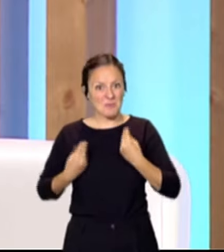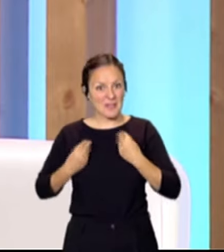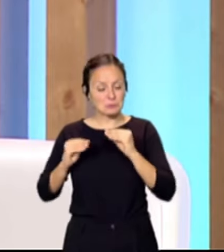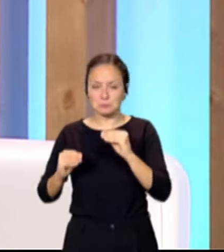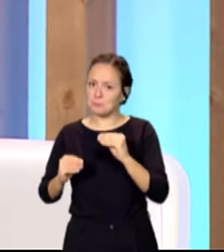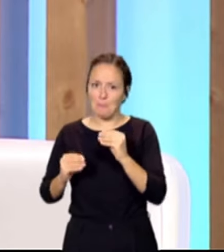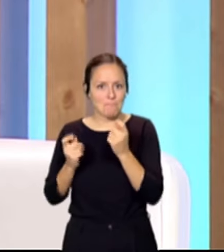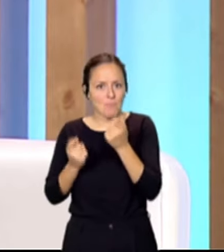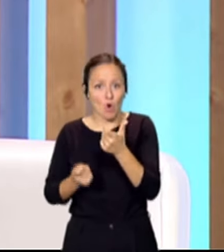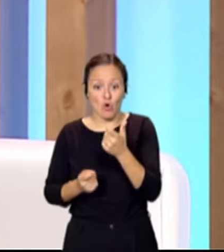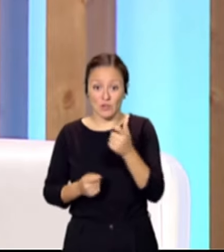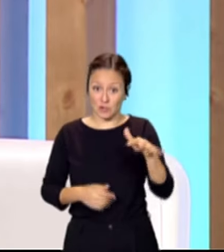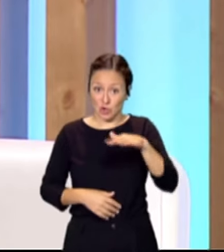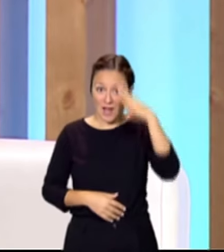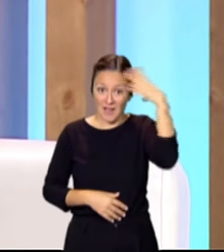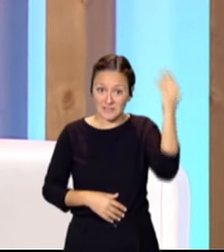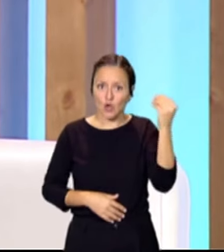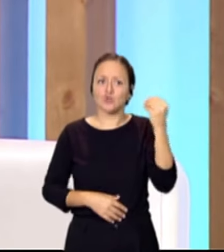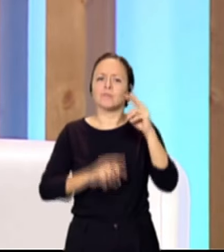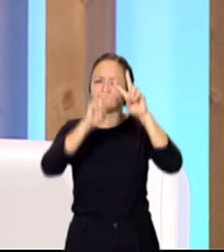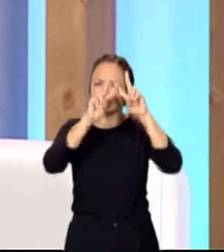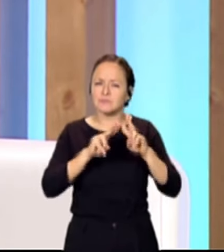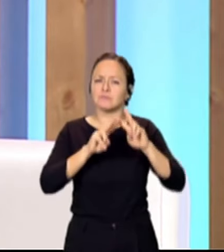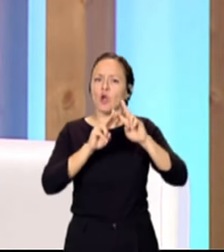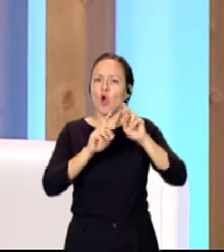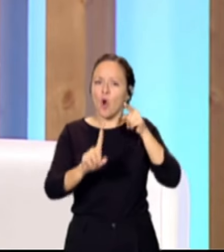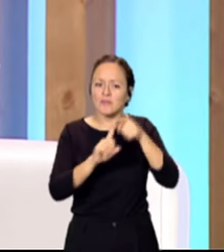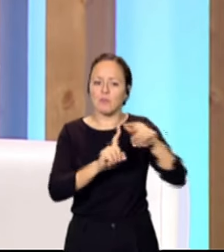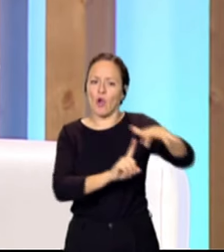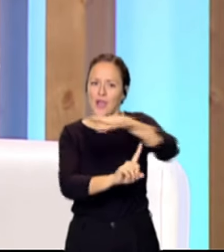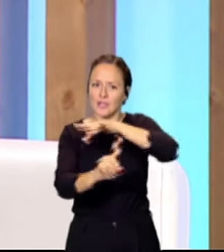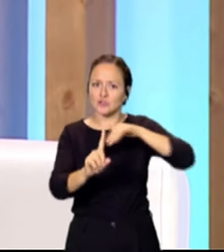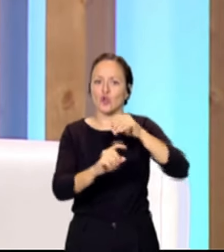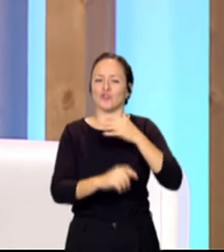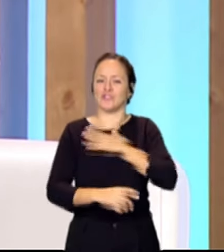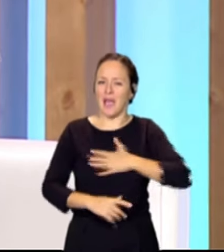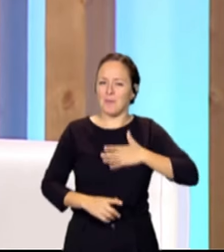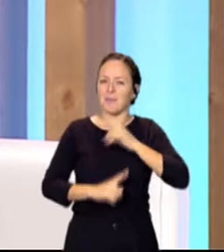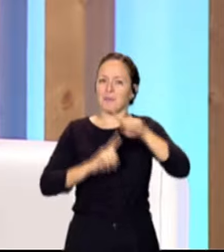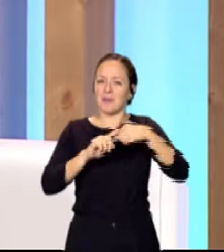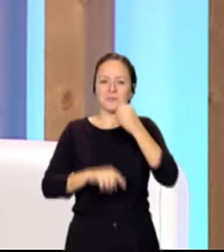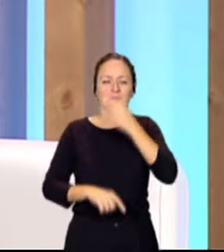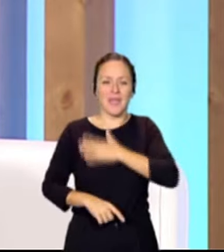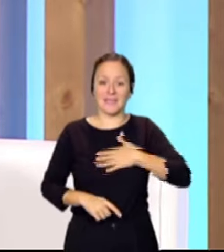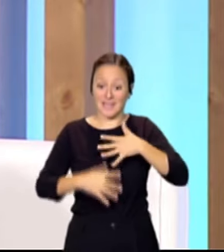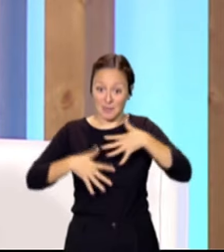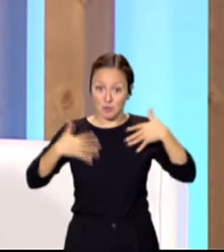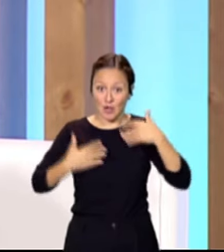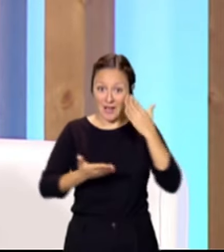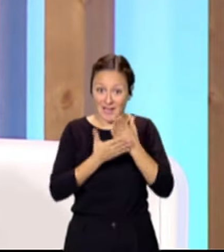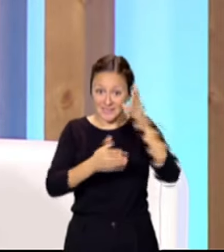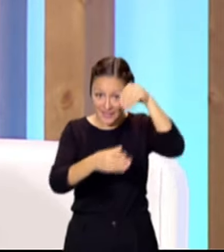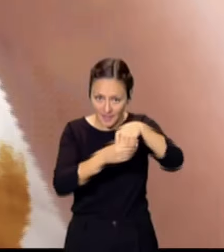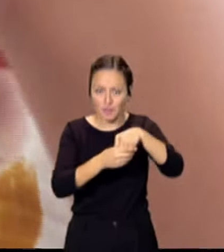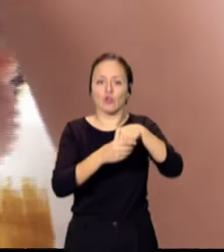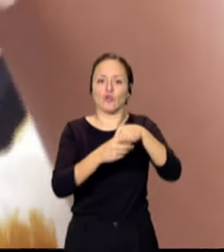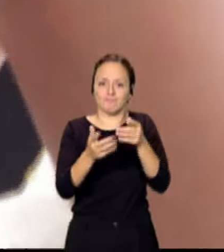nacido un proyecto para revertir esta tendencia creando entornos amables y promoviendo el bienestar emocional en las